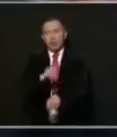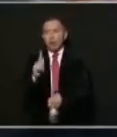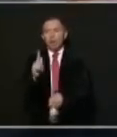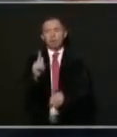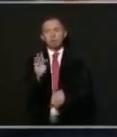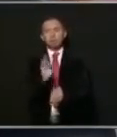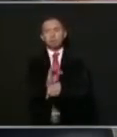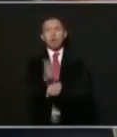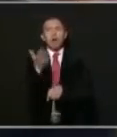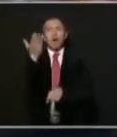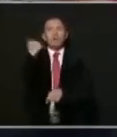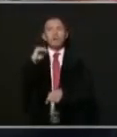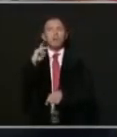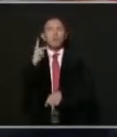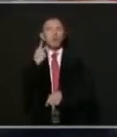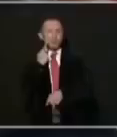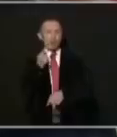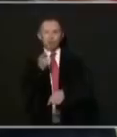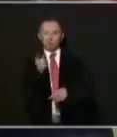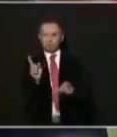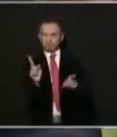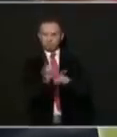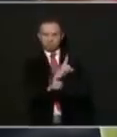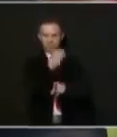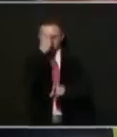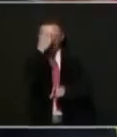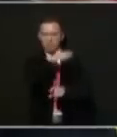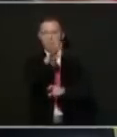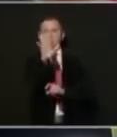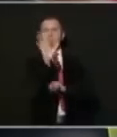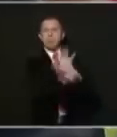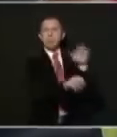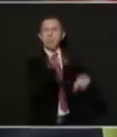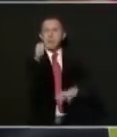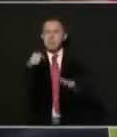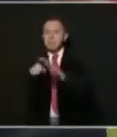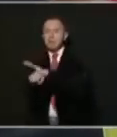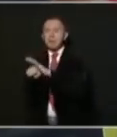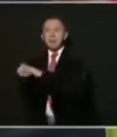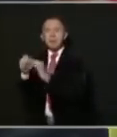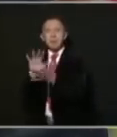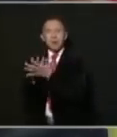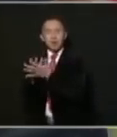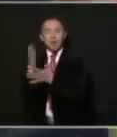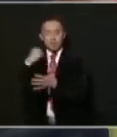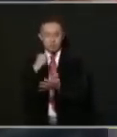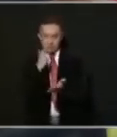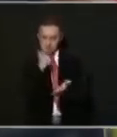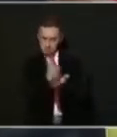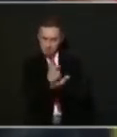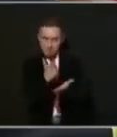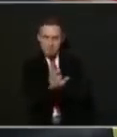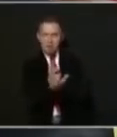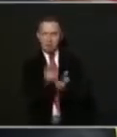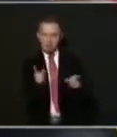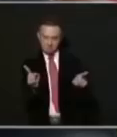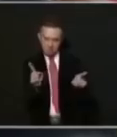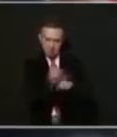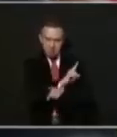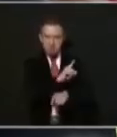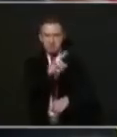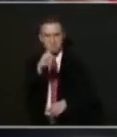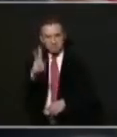a presos políticos o víctimas de represalias de